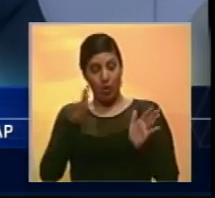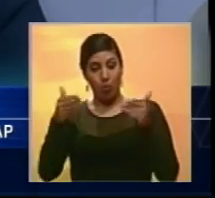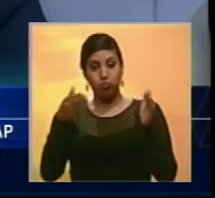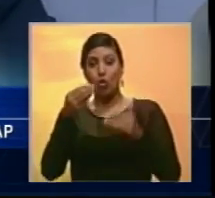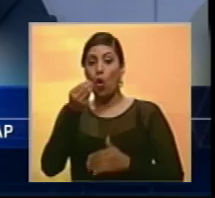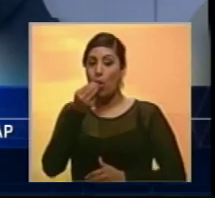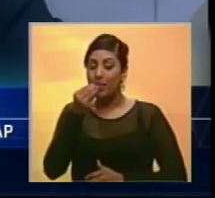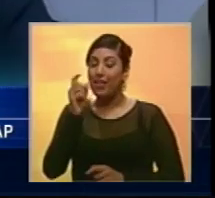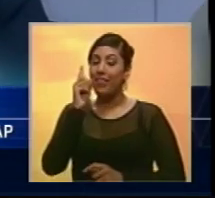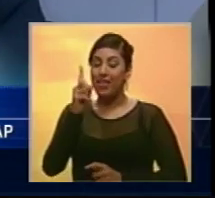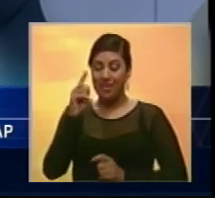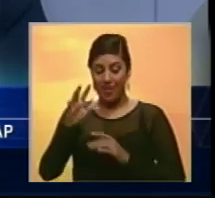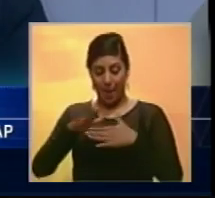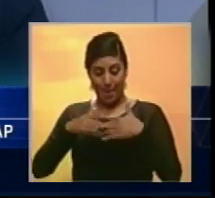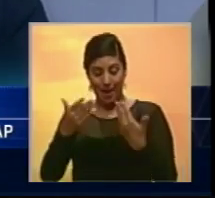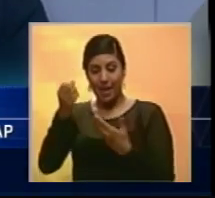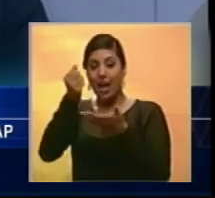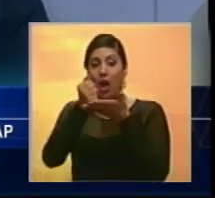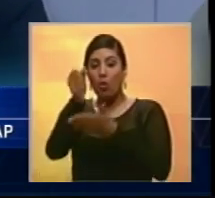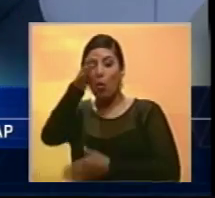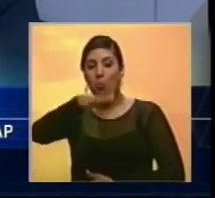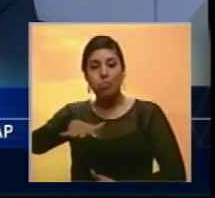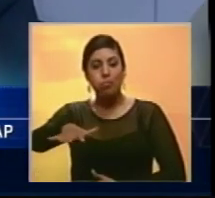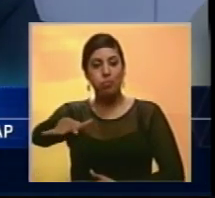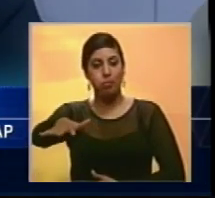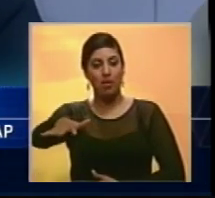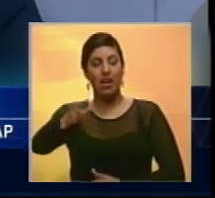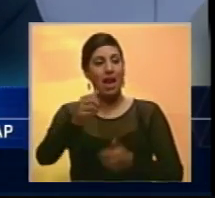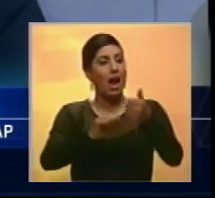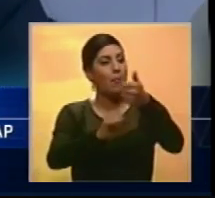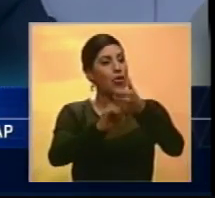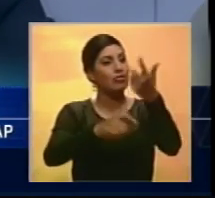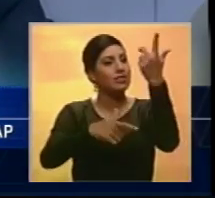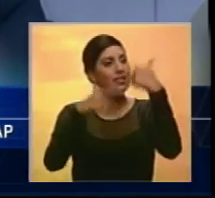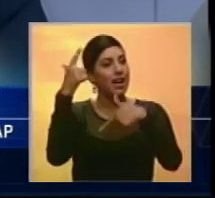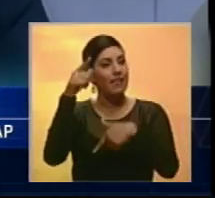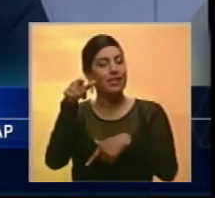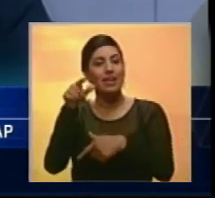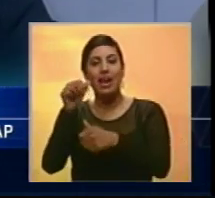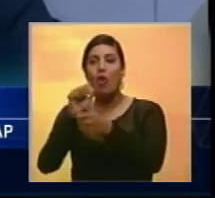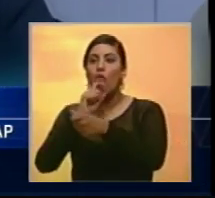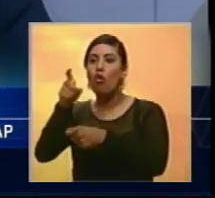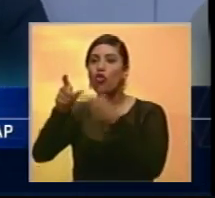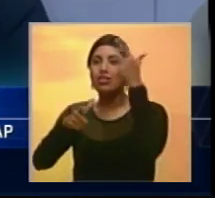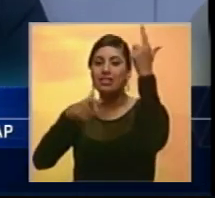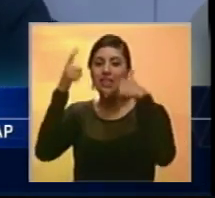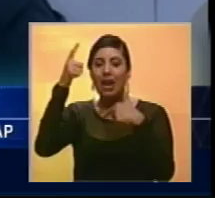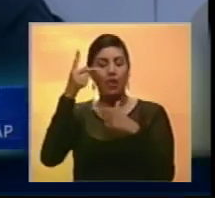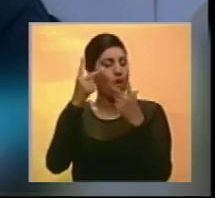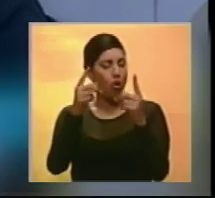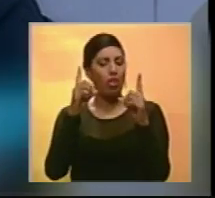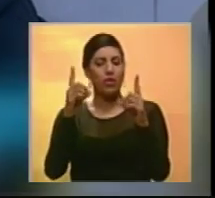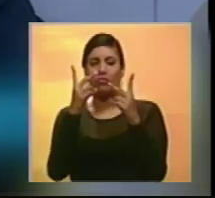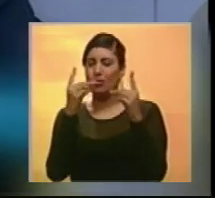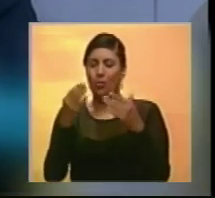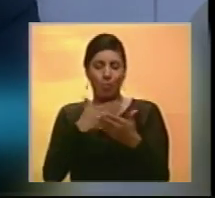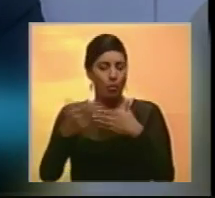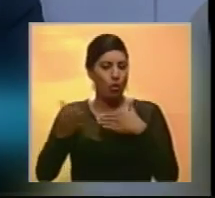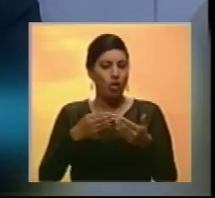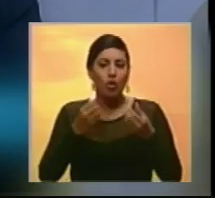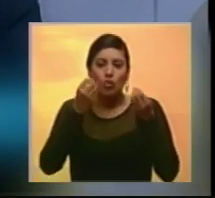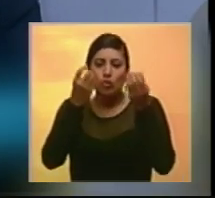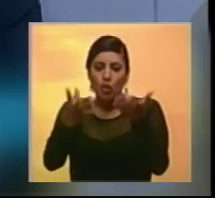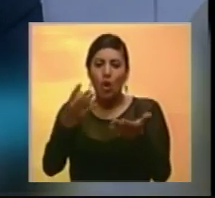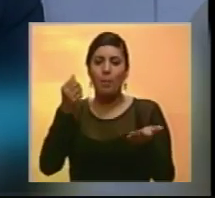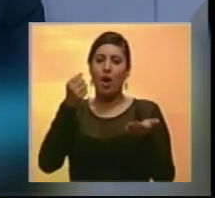un instrumento de la revolución para nuestro pueblo, sea chavista, sea antichavista o sea no político. El